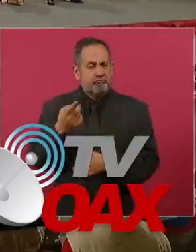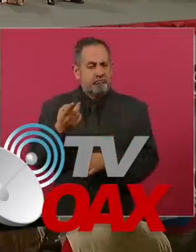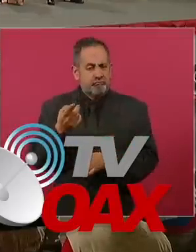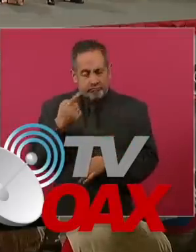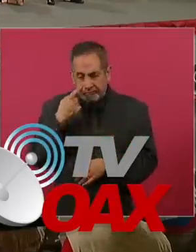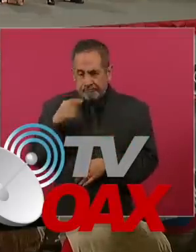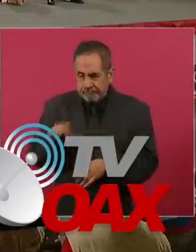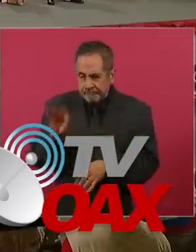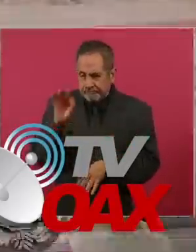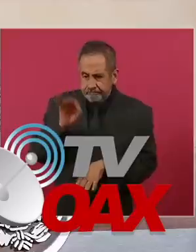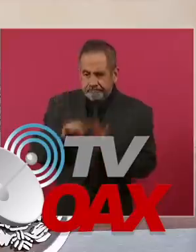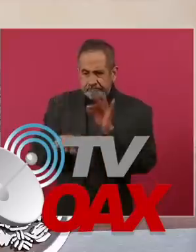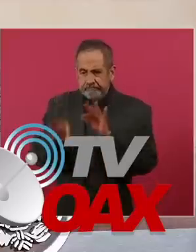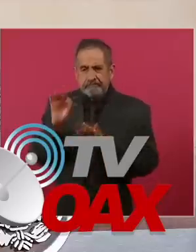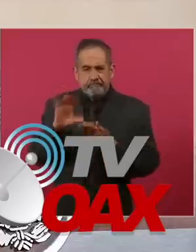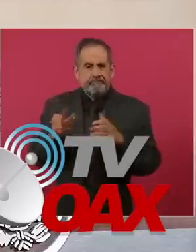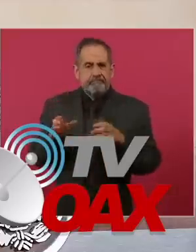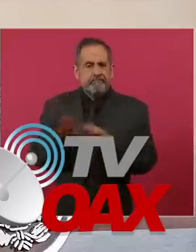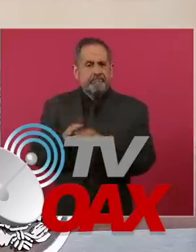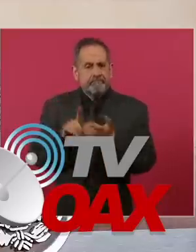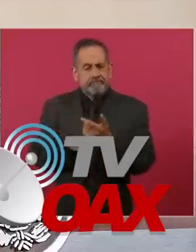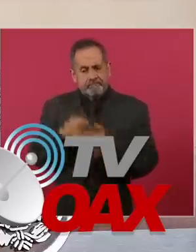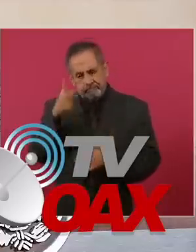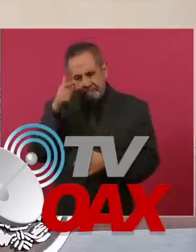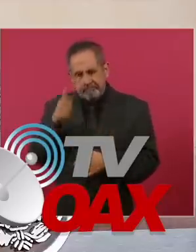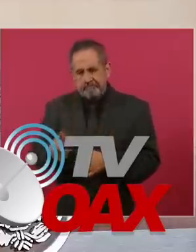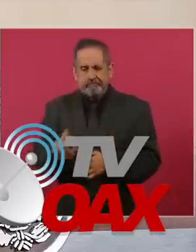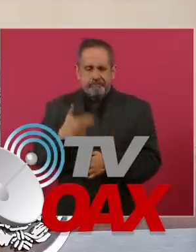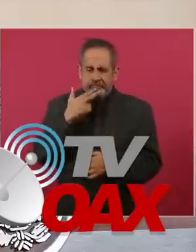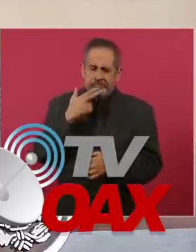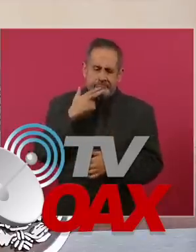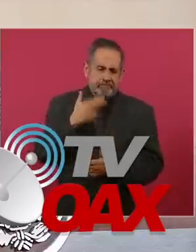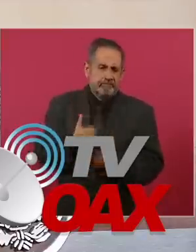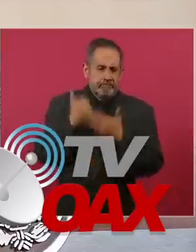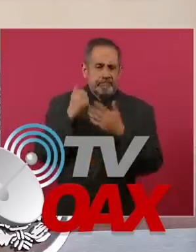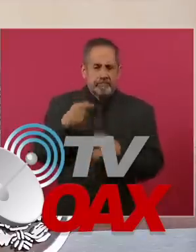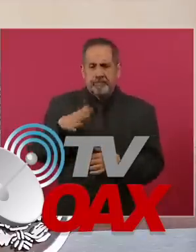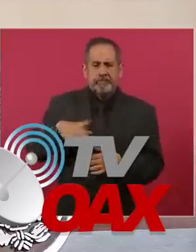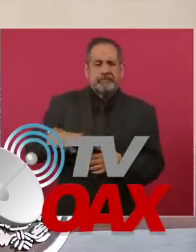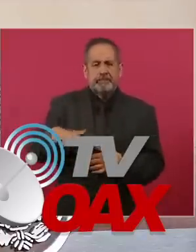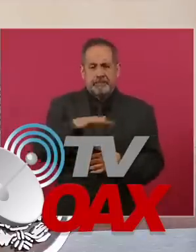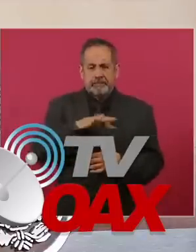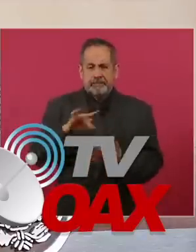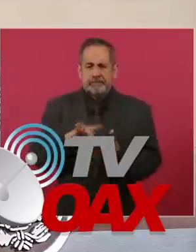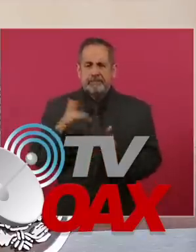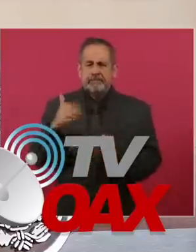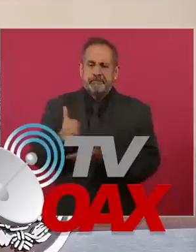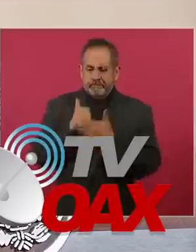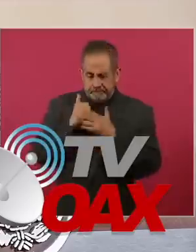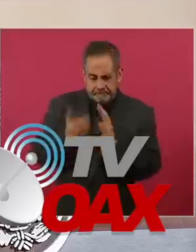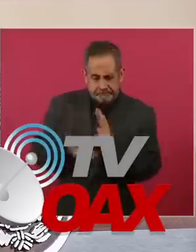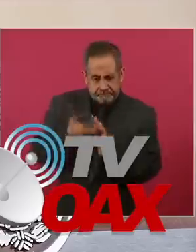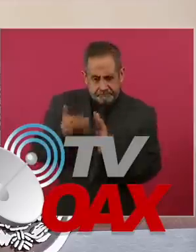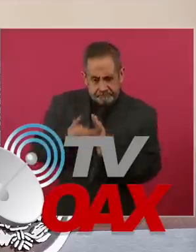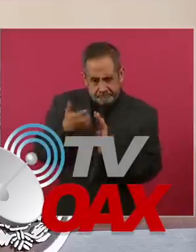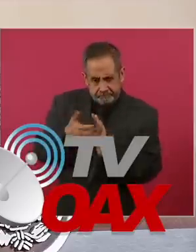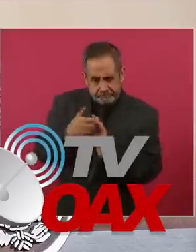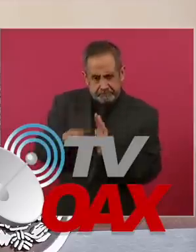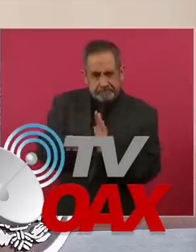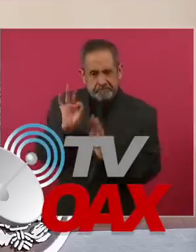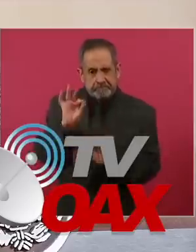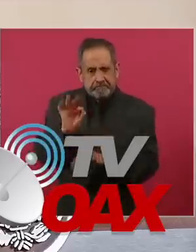día vamos recuperando, vamos encontrando gracias a la excavación arqueológica.